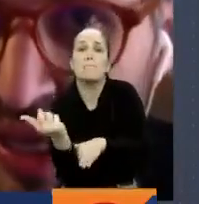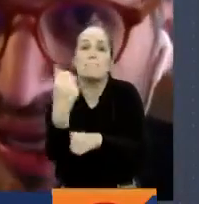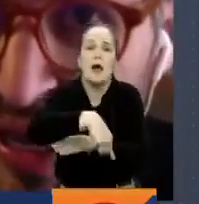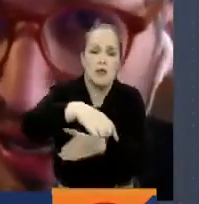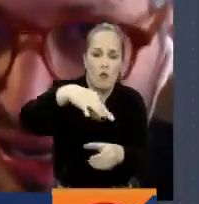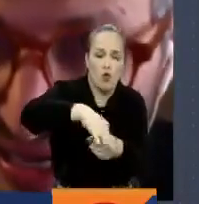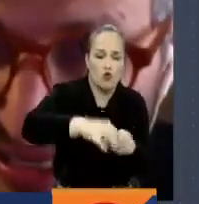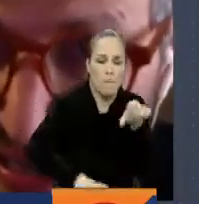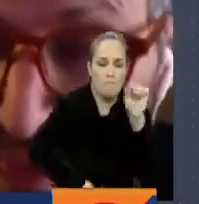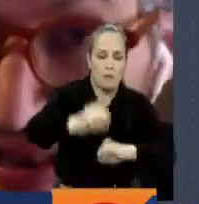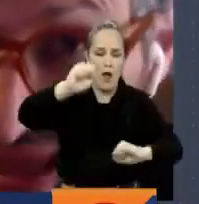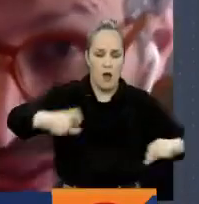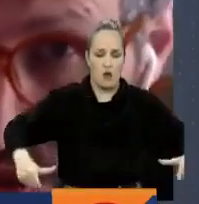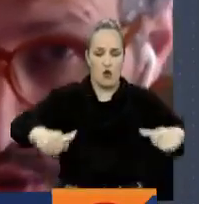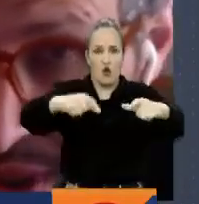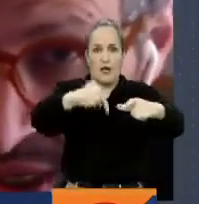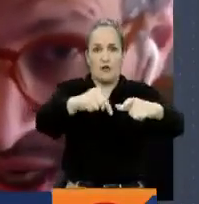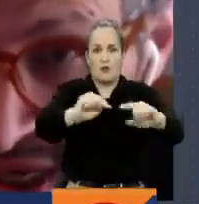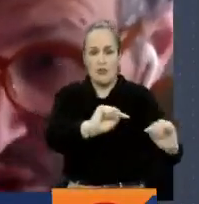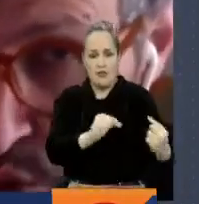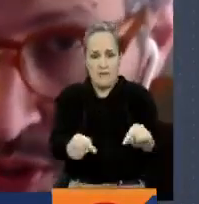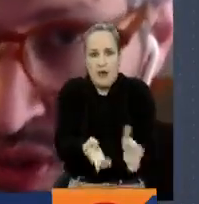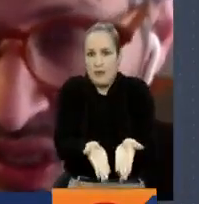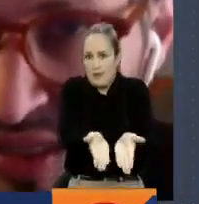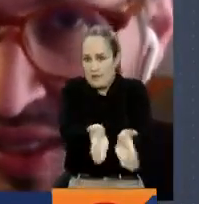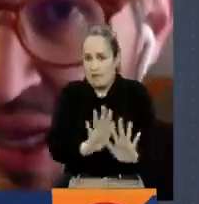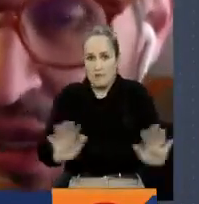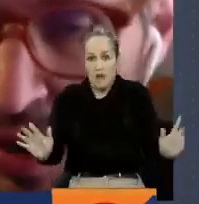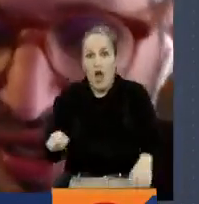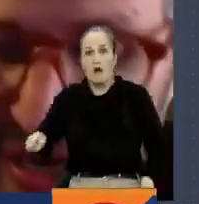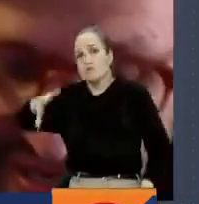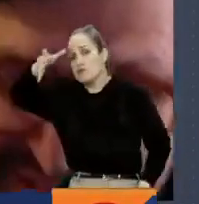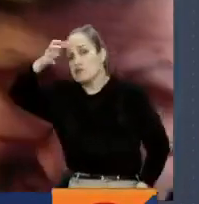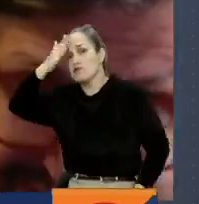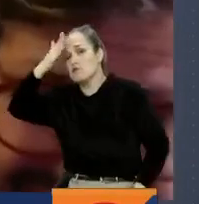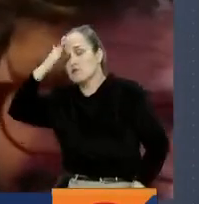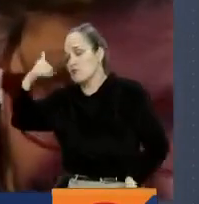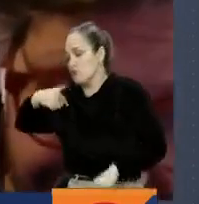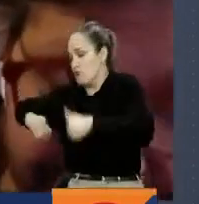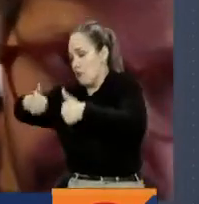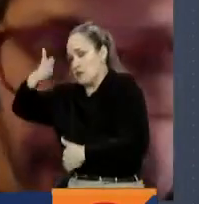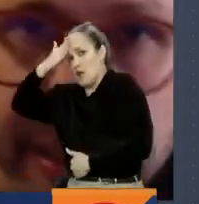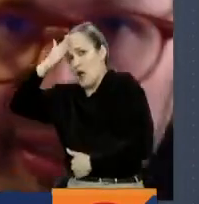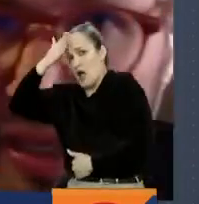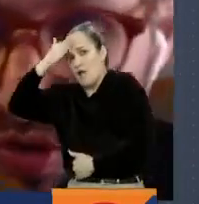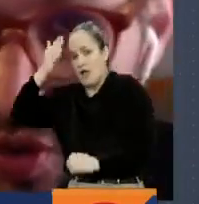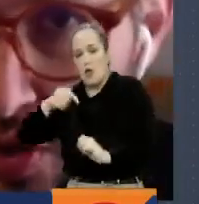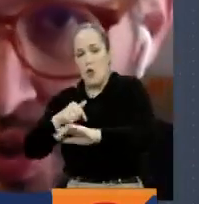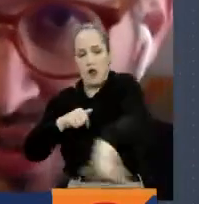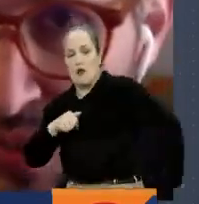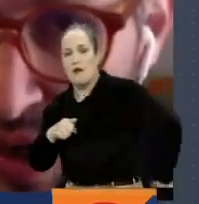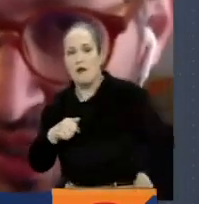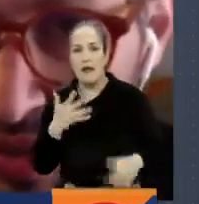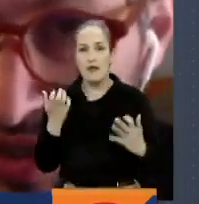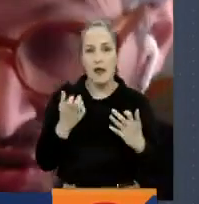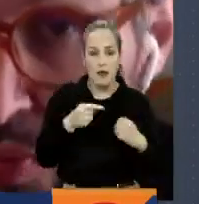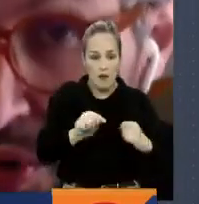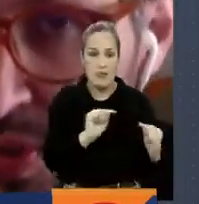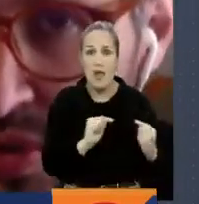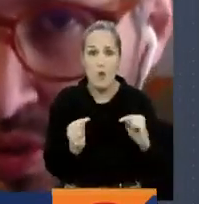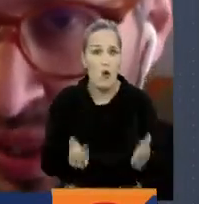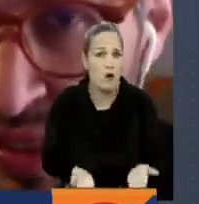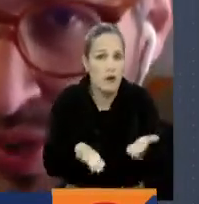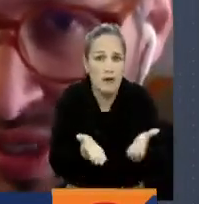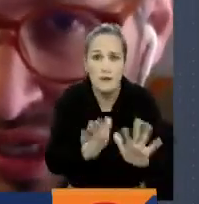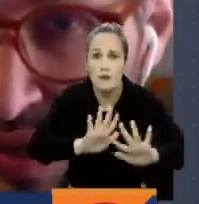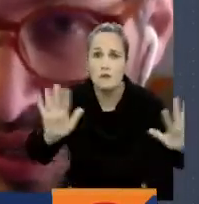discusión en la que están apelando a a su autoridad lo que quieren es esquivar esos controles democráticos que